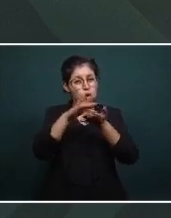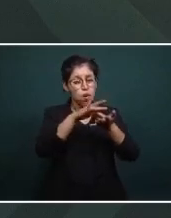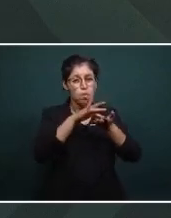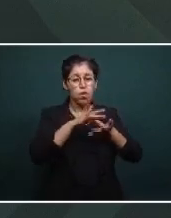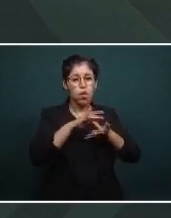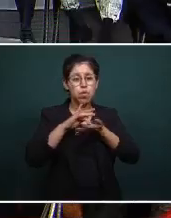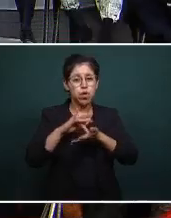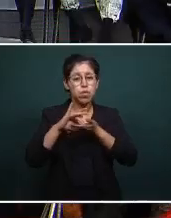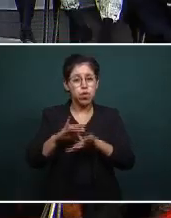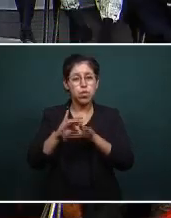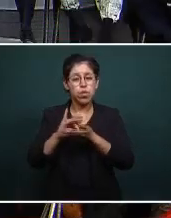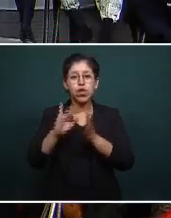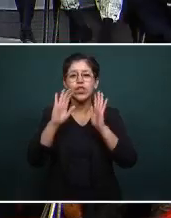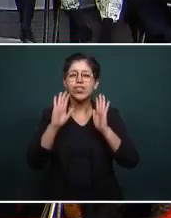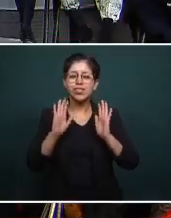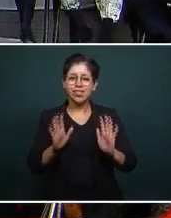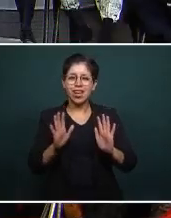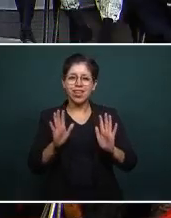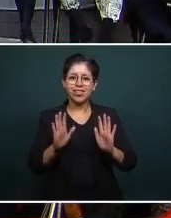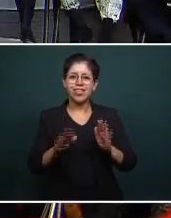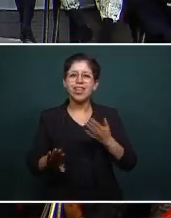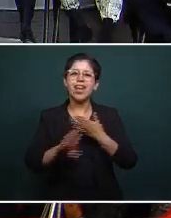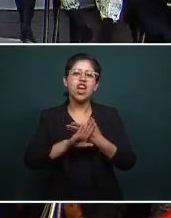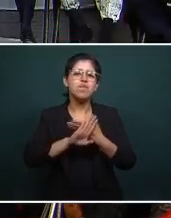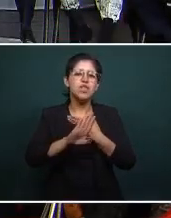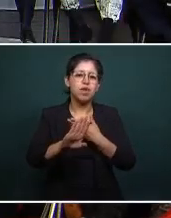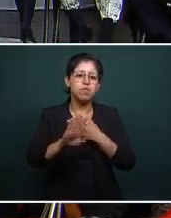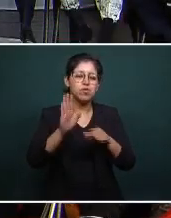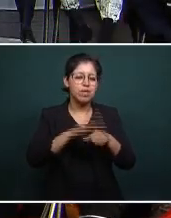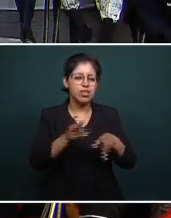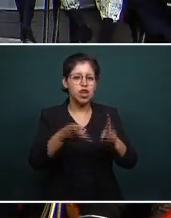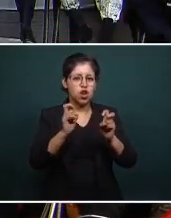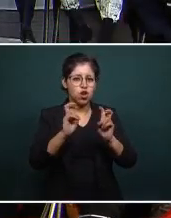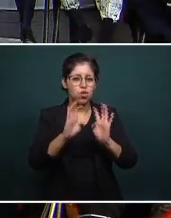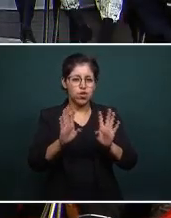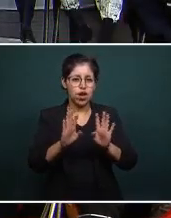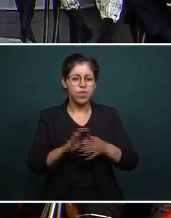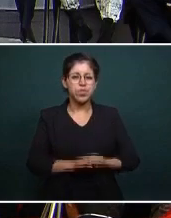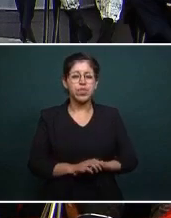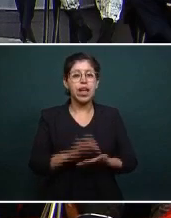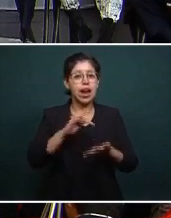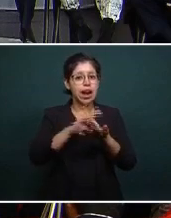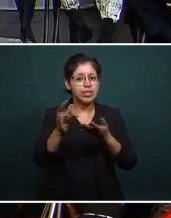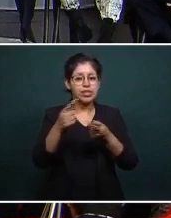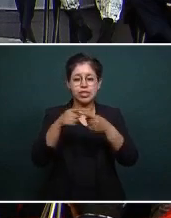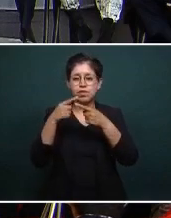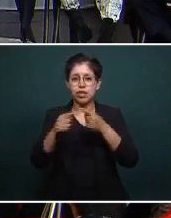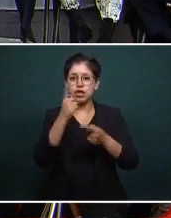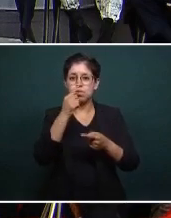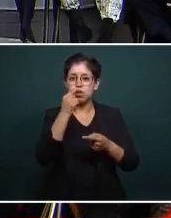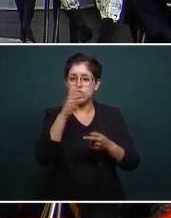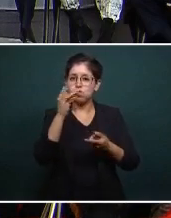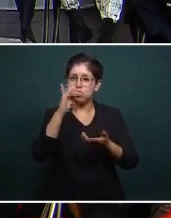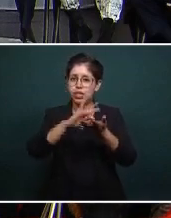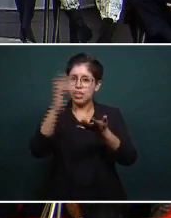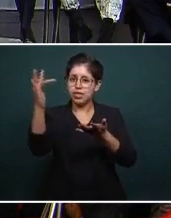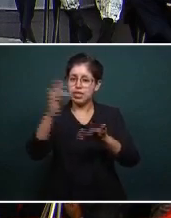Estado y Federación, se ha podido reducir aquí en este Estado de México. Muchas